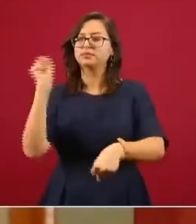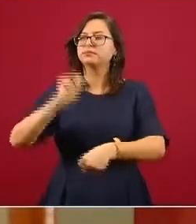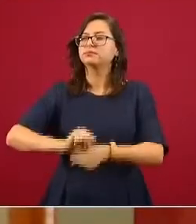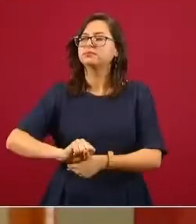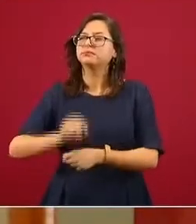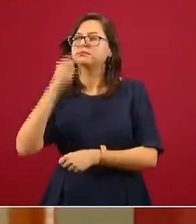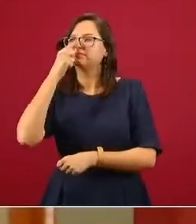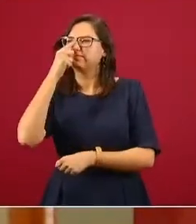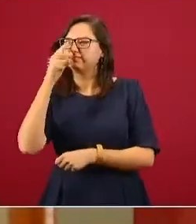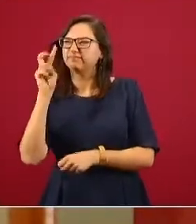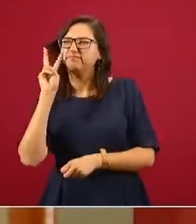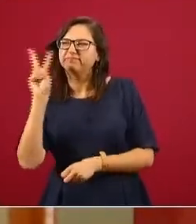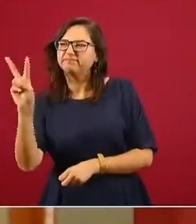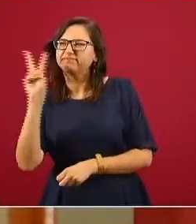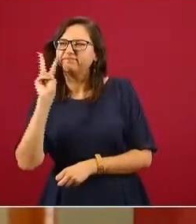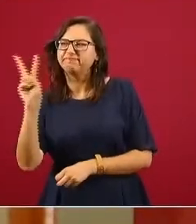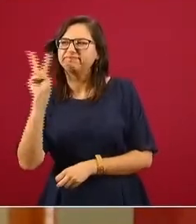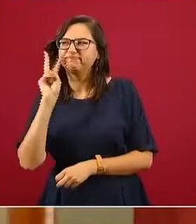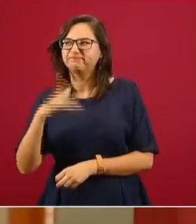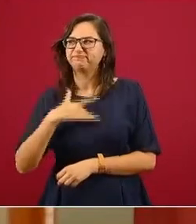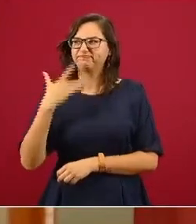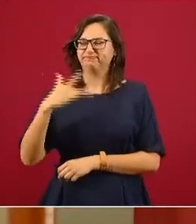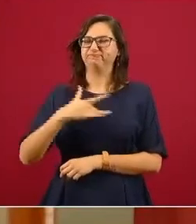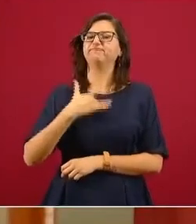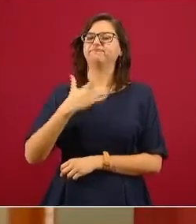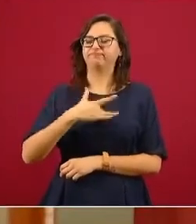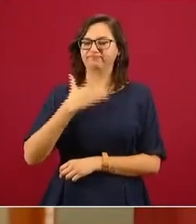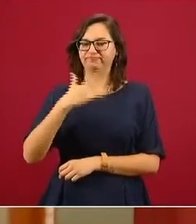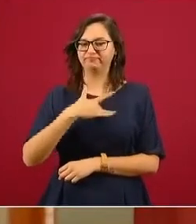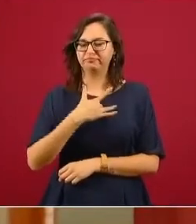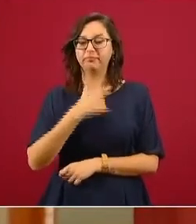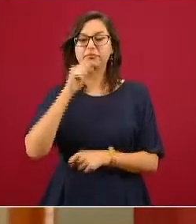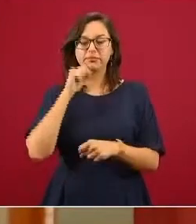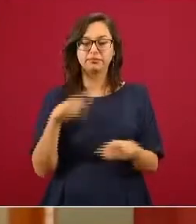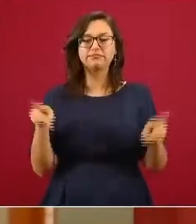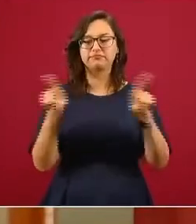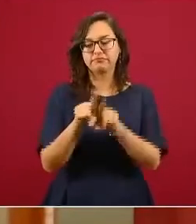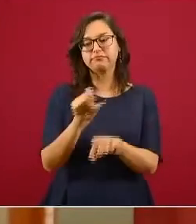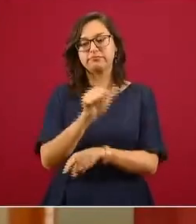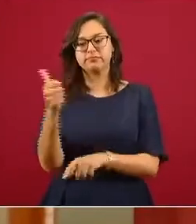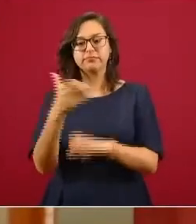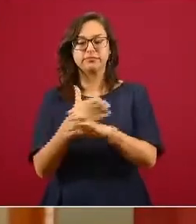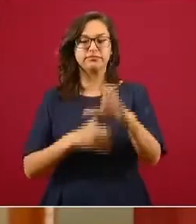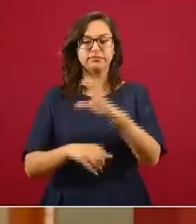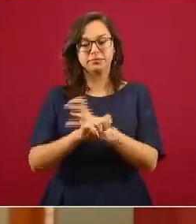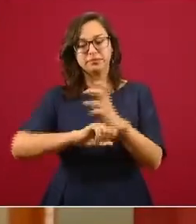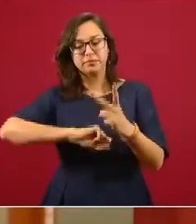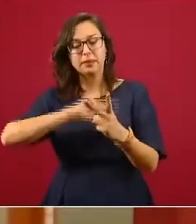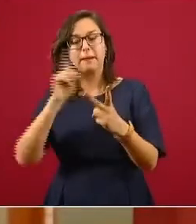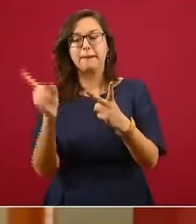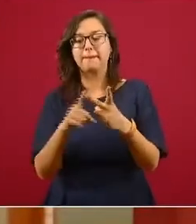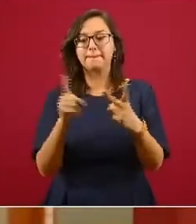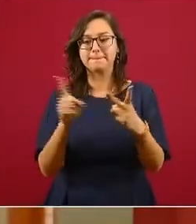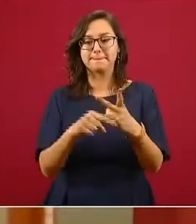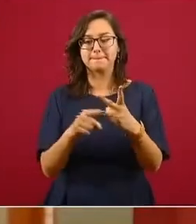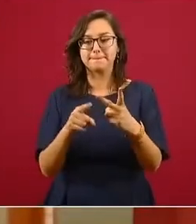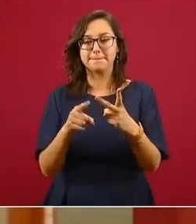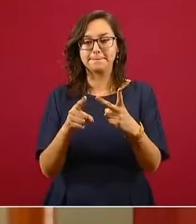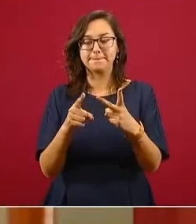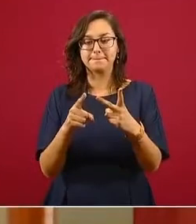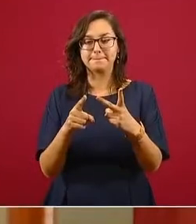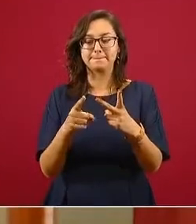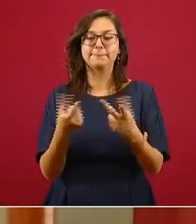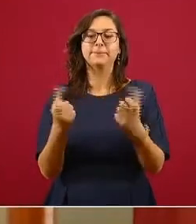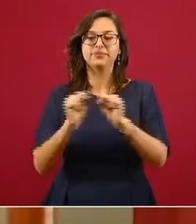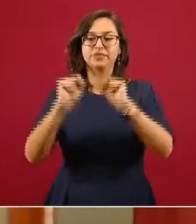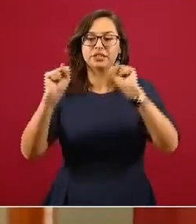a reaccionar a esto. Y otro elemento que me gustaría también destacar, ya lo hemos mencionado, es el sistema de